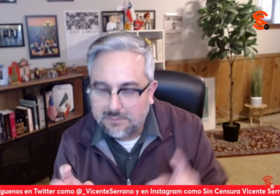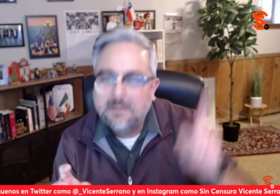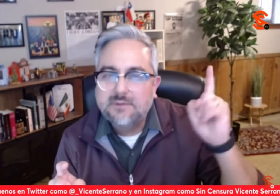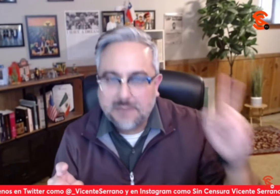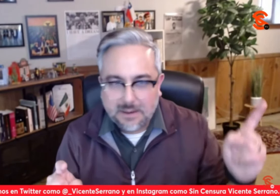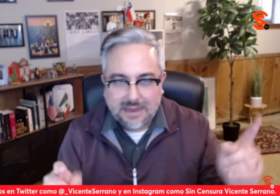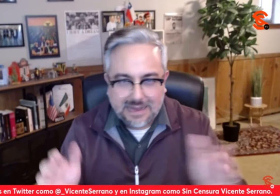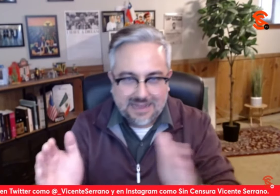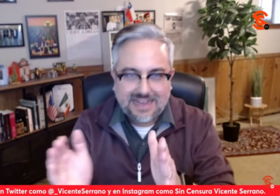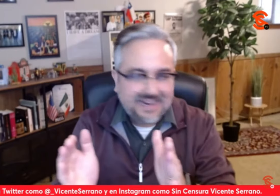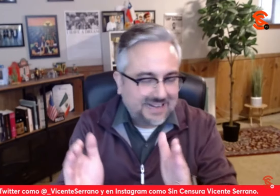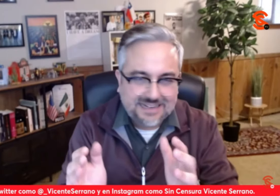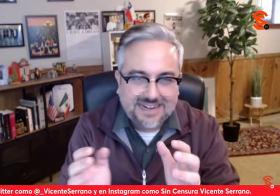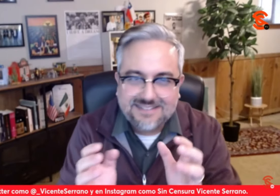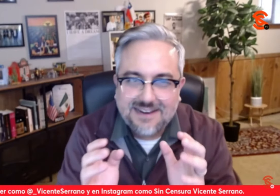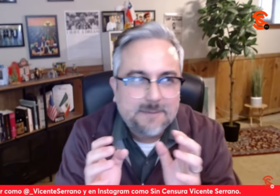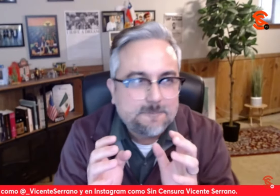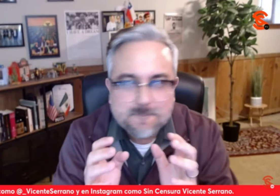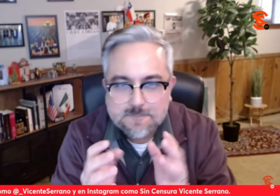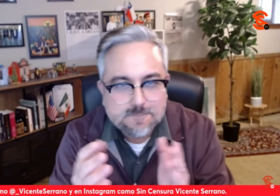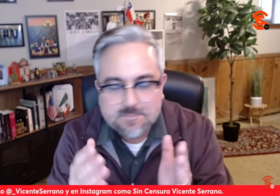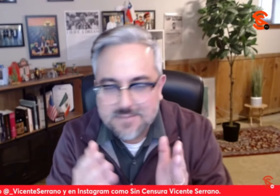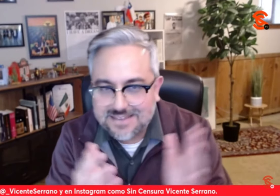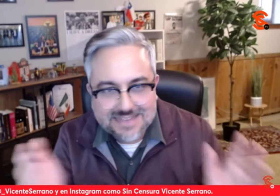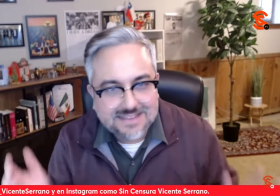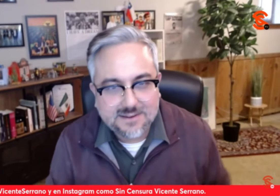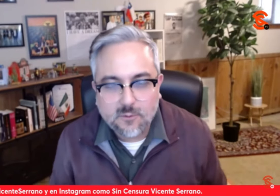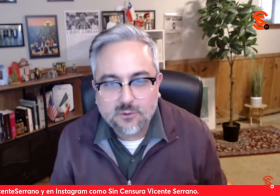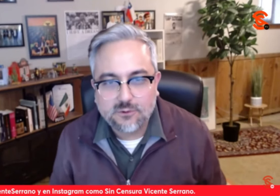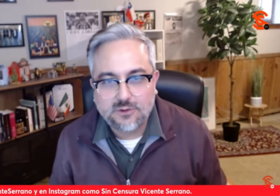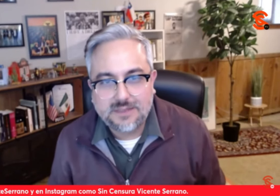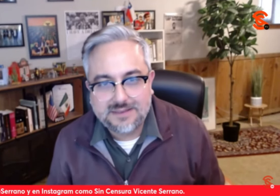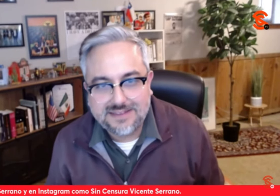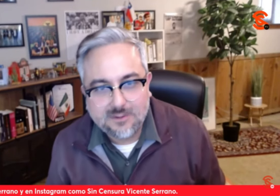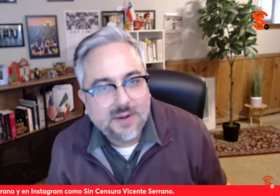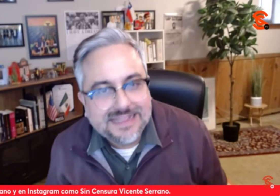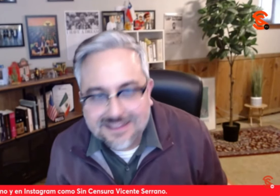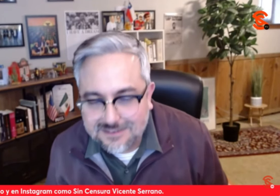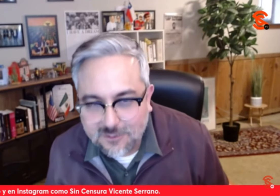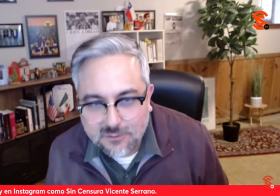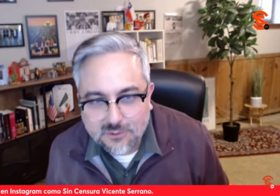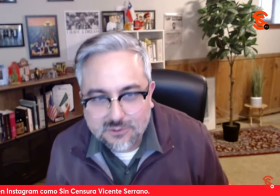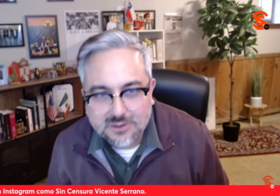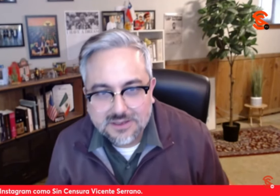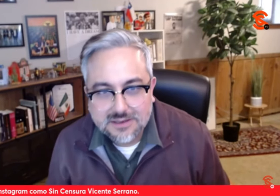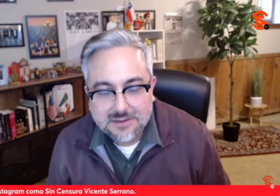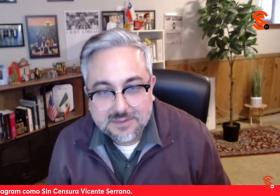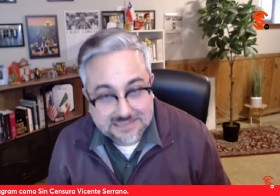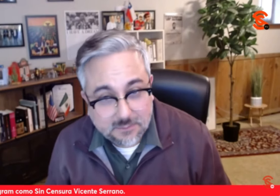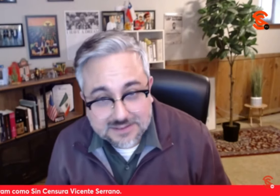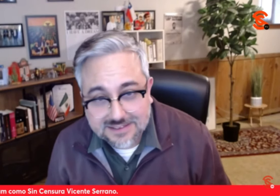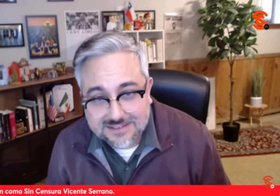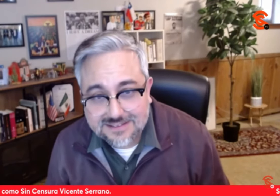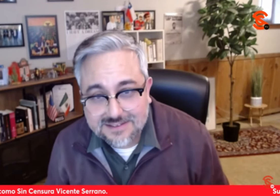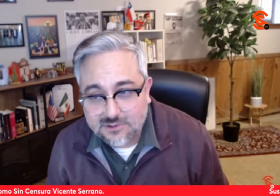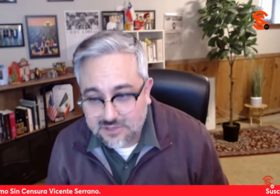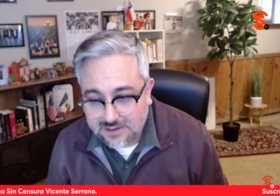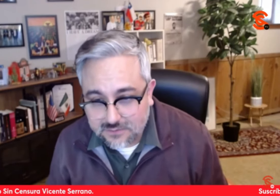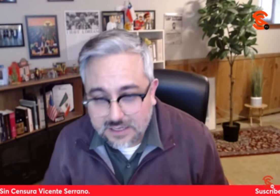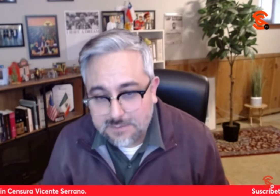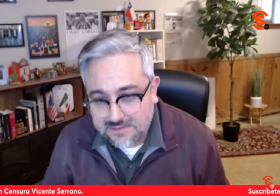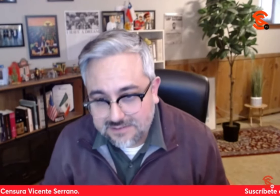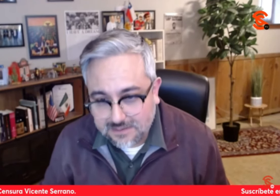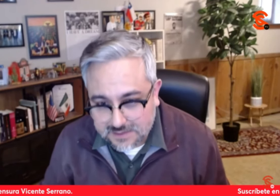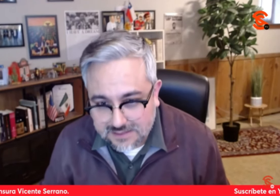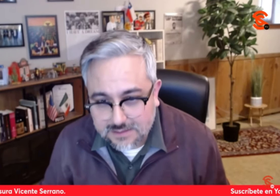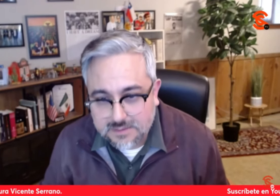pagaron por el presidente. Vamos a regrésele 30 segundos, don David. 40 segundos. Está muy interesante esto. Se